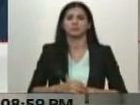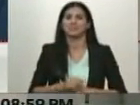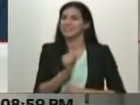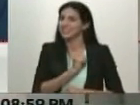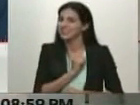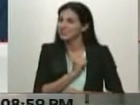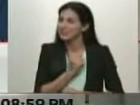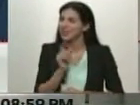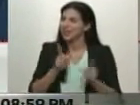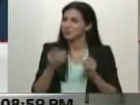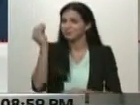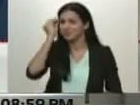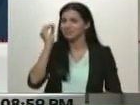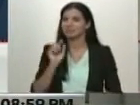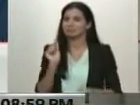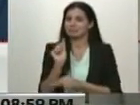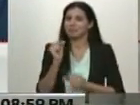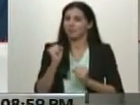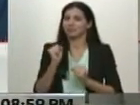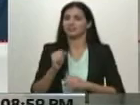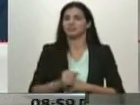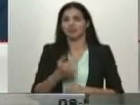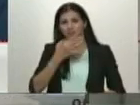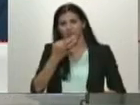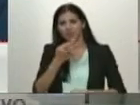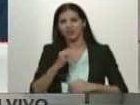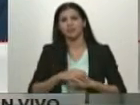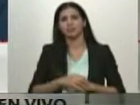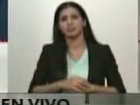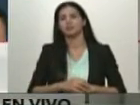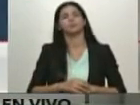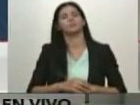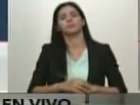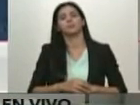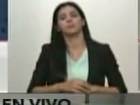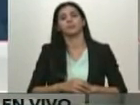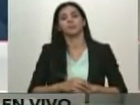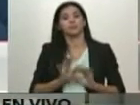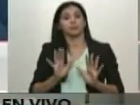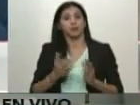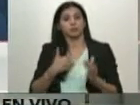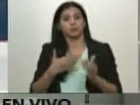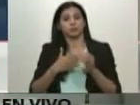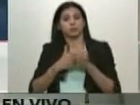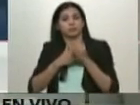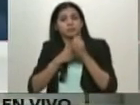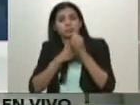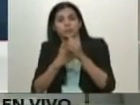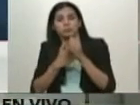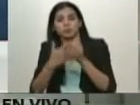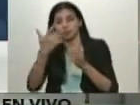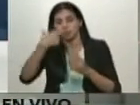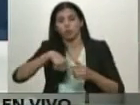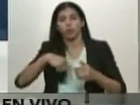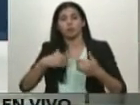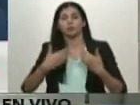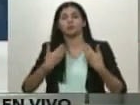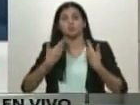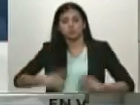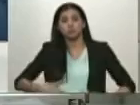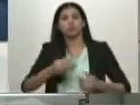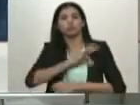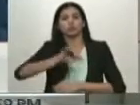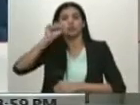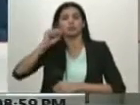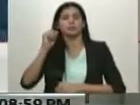aquí. Es la verdad. Bajo la conducción de un socialista, de un revolucionario, de un patriota, de